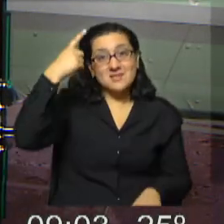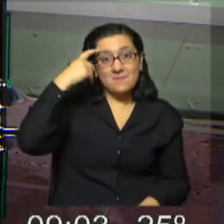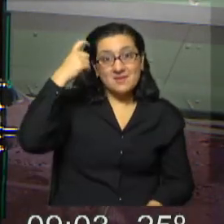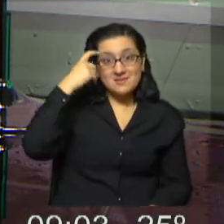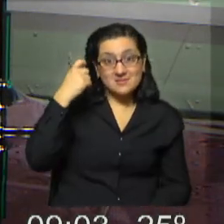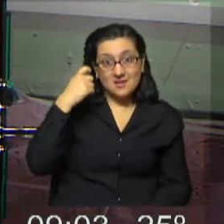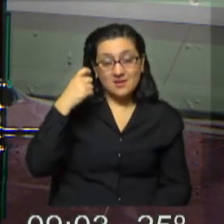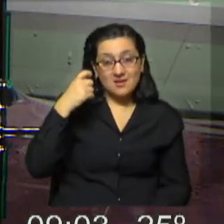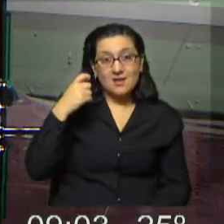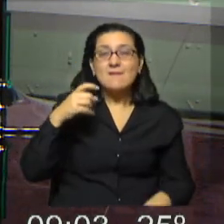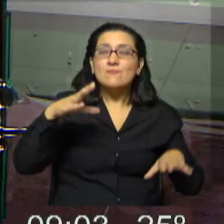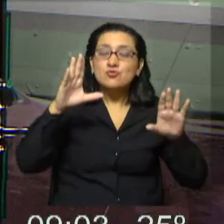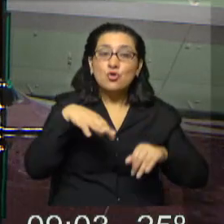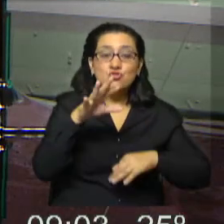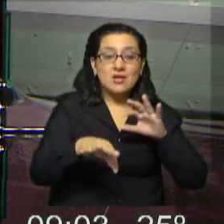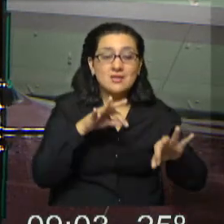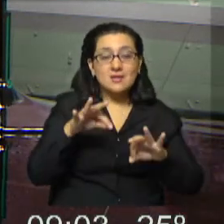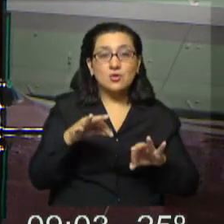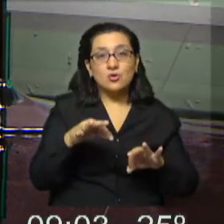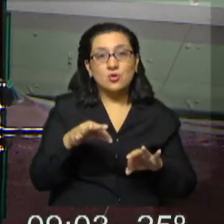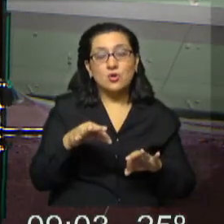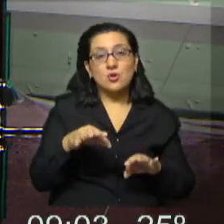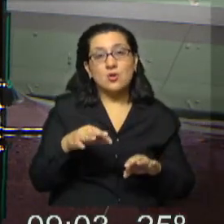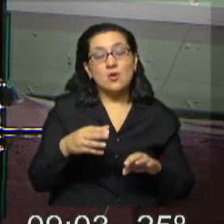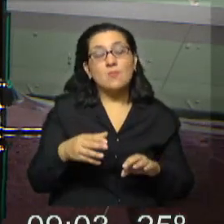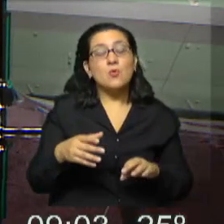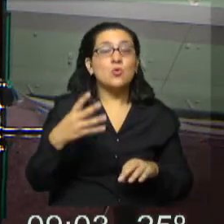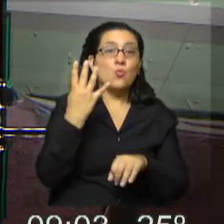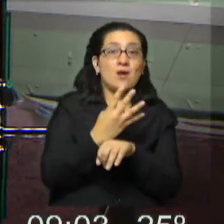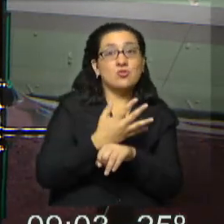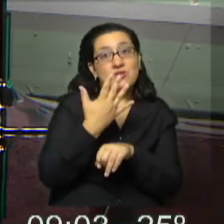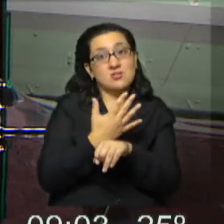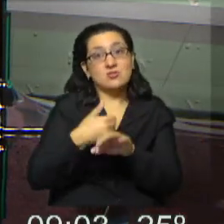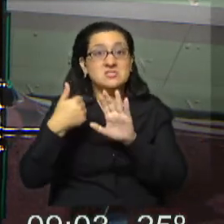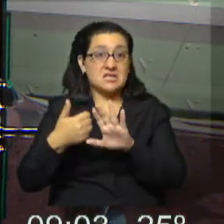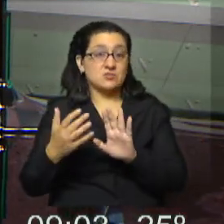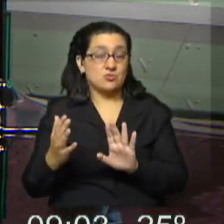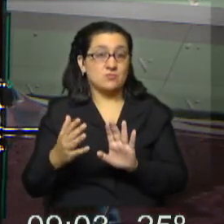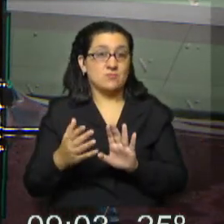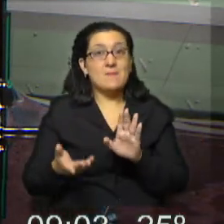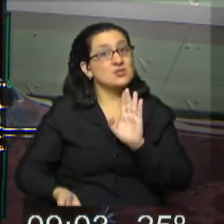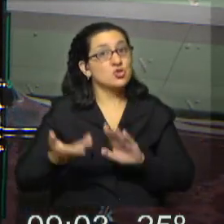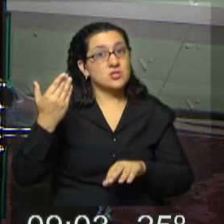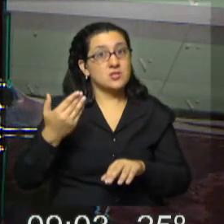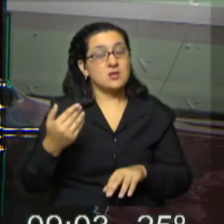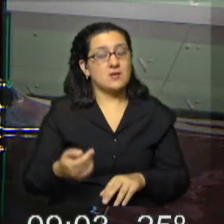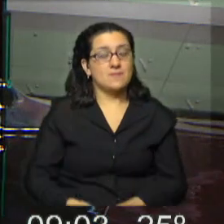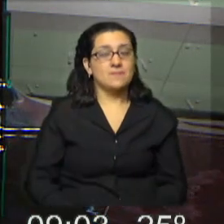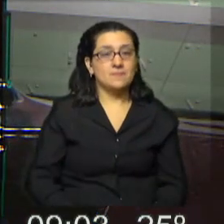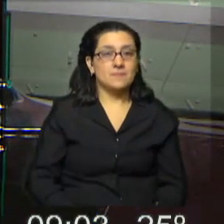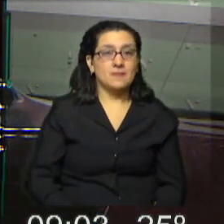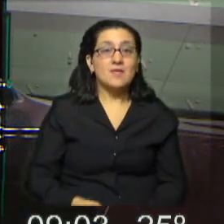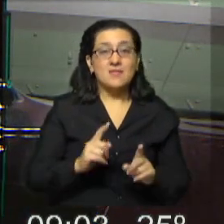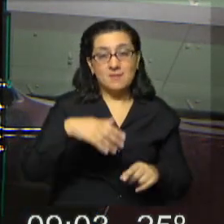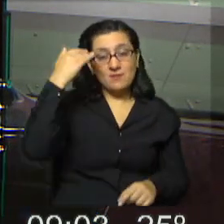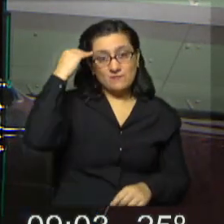manera, ajá, todos optaron, ¿no?, por bachillerato, su gran mayoría, y esto sí afirma nuestro número, sin duda, inclusive